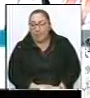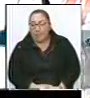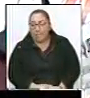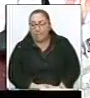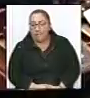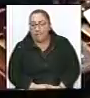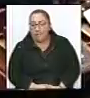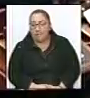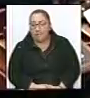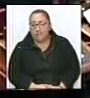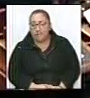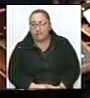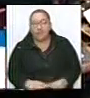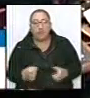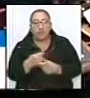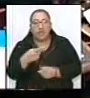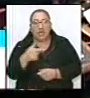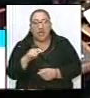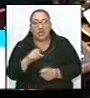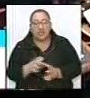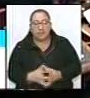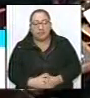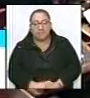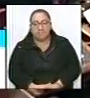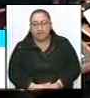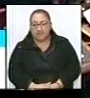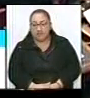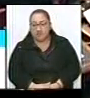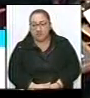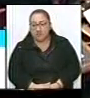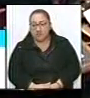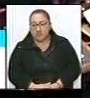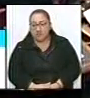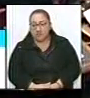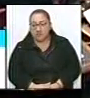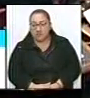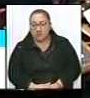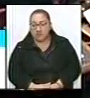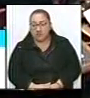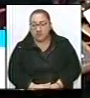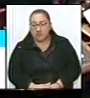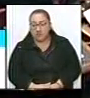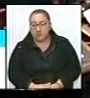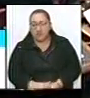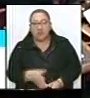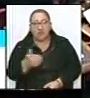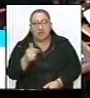Presidente. Congresista García Belaúnde. A la señora Acuña, por supuesto.